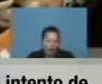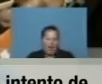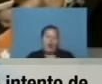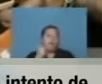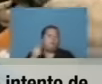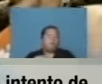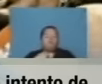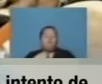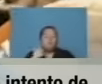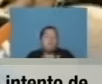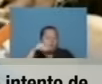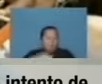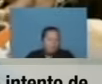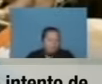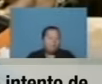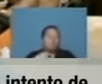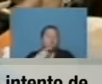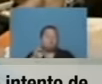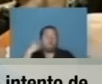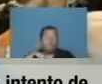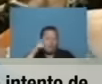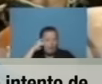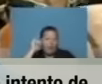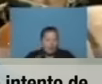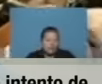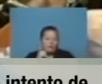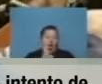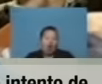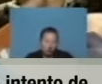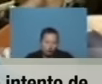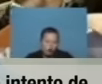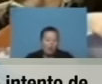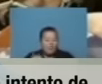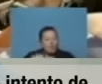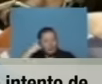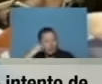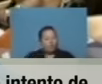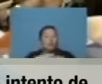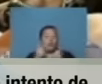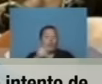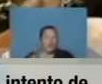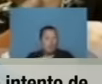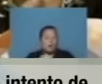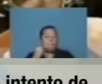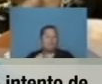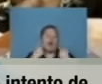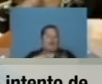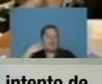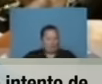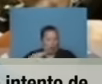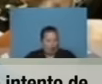elevar su propuesta sea considerada, escrutada y tenida en cuenta en la totalidad de los votos para garantizar